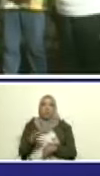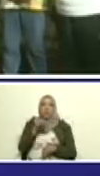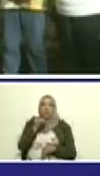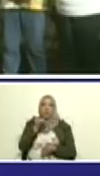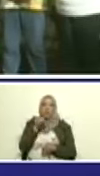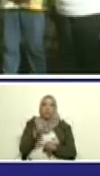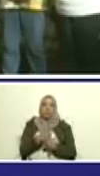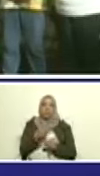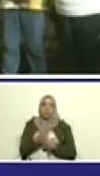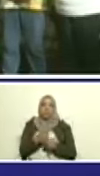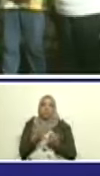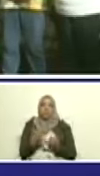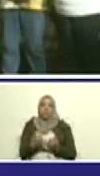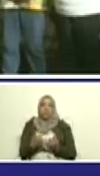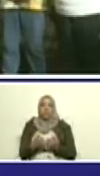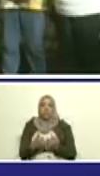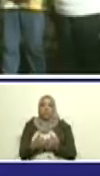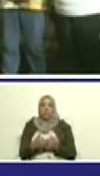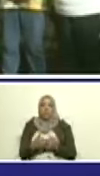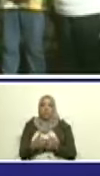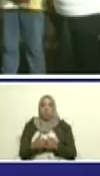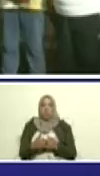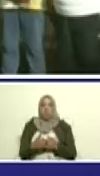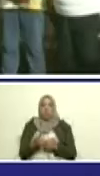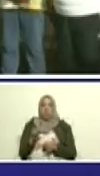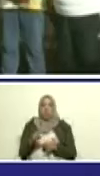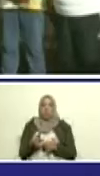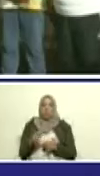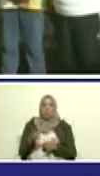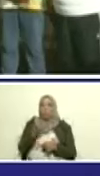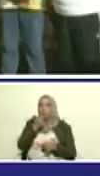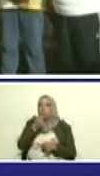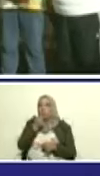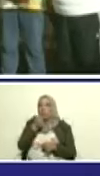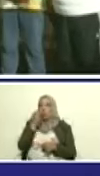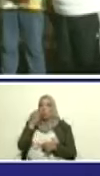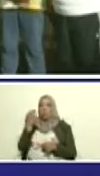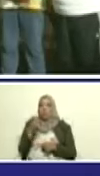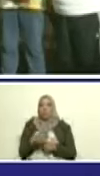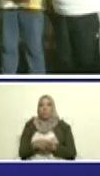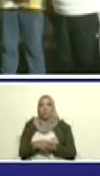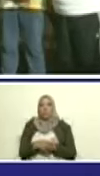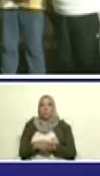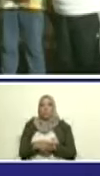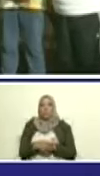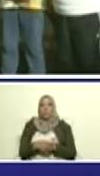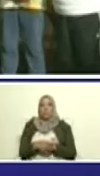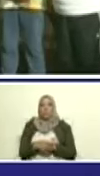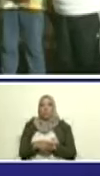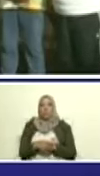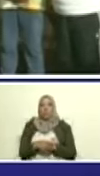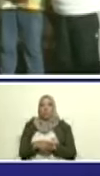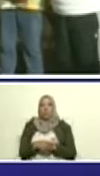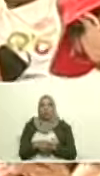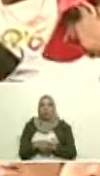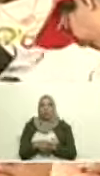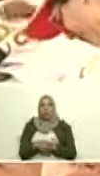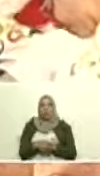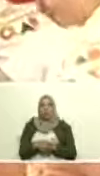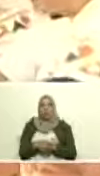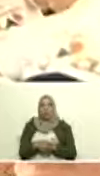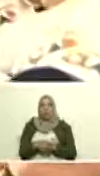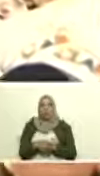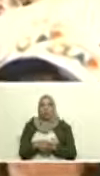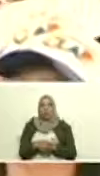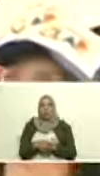unos trabucos. Préstame un micrófono para ver. Aquí tengo un punto de cuenta, Joana. Bueno,